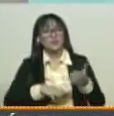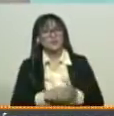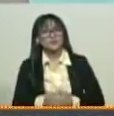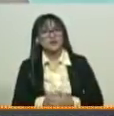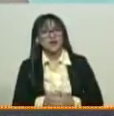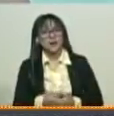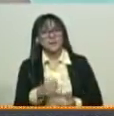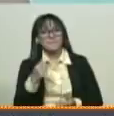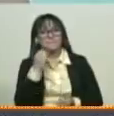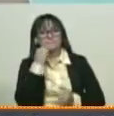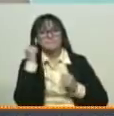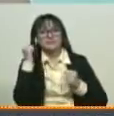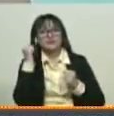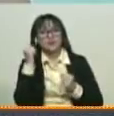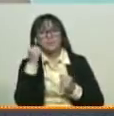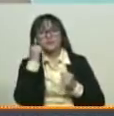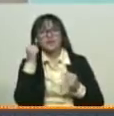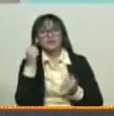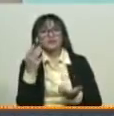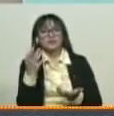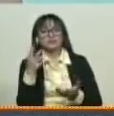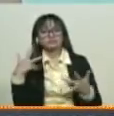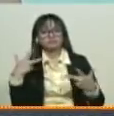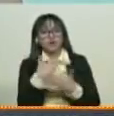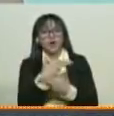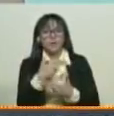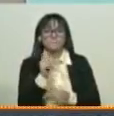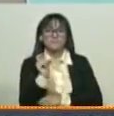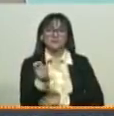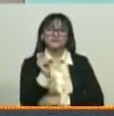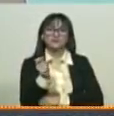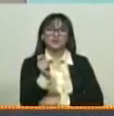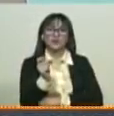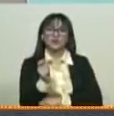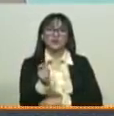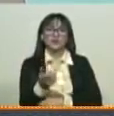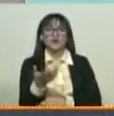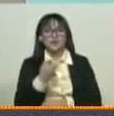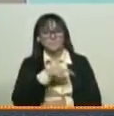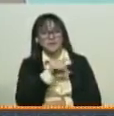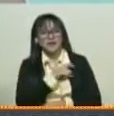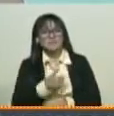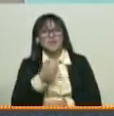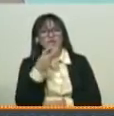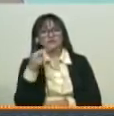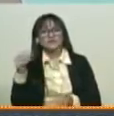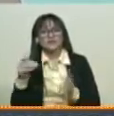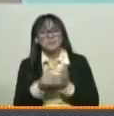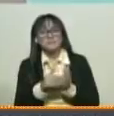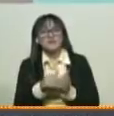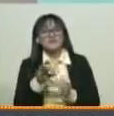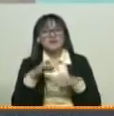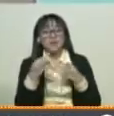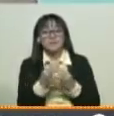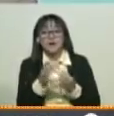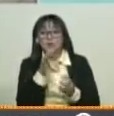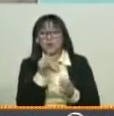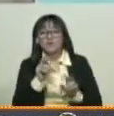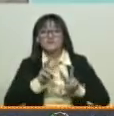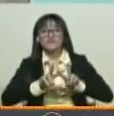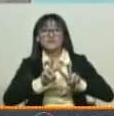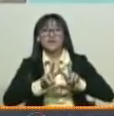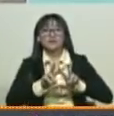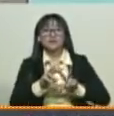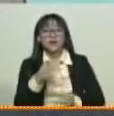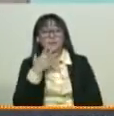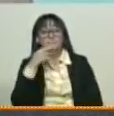pensionados protestando en Valencia porque les recortaron las pensiones, si tiene más de 200.000 familias desahuciadas sin vivienda, mientras Maduro